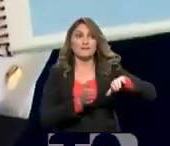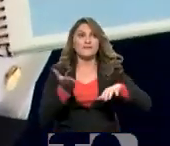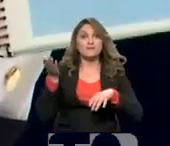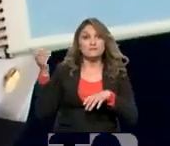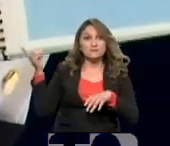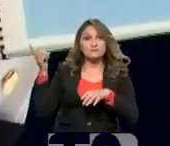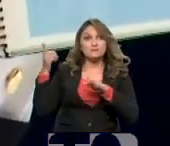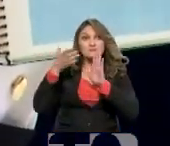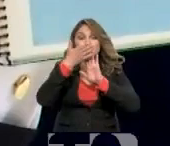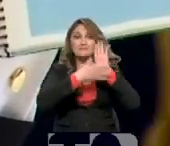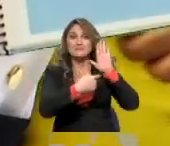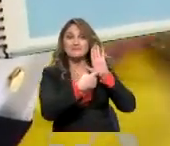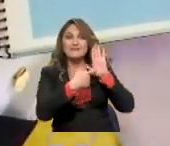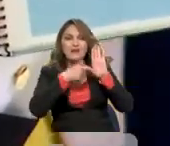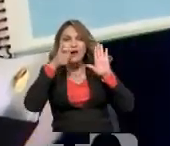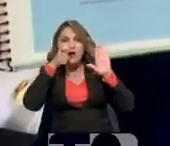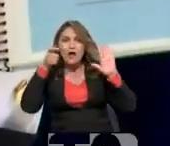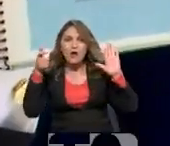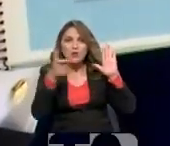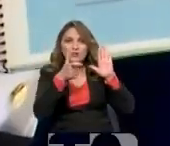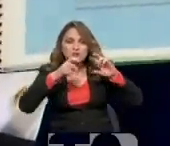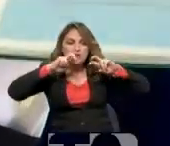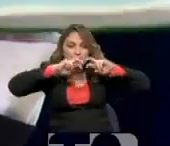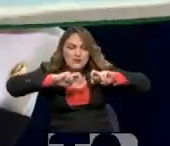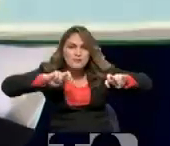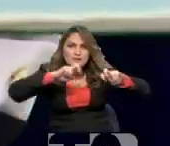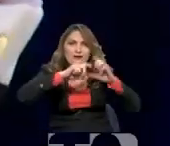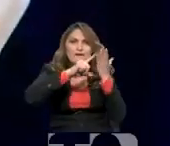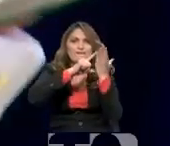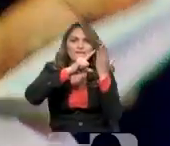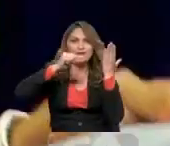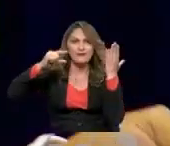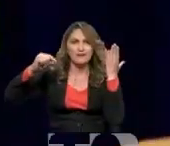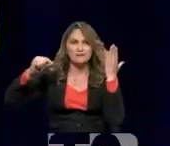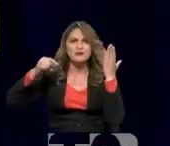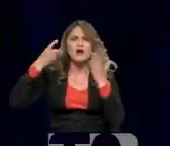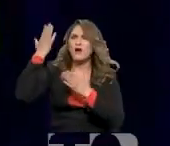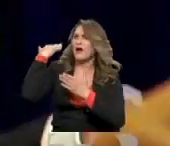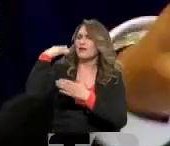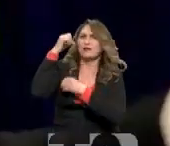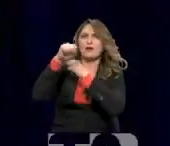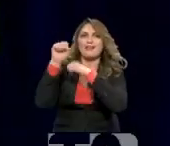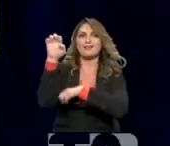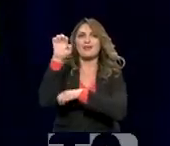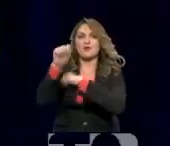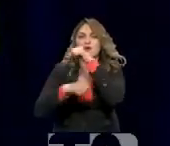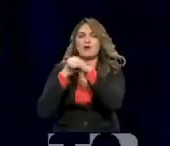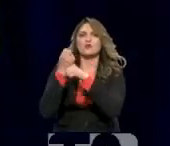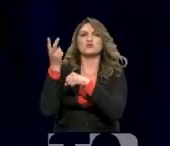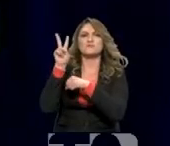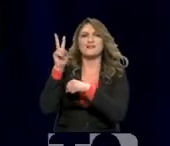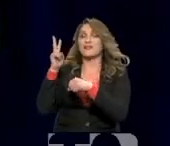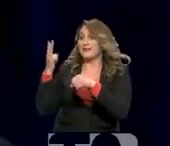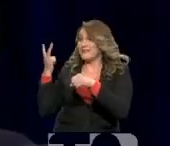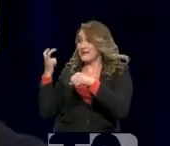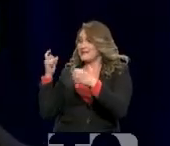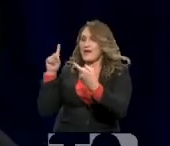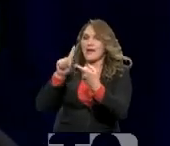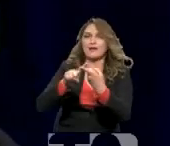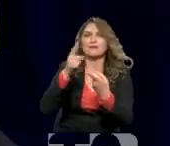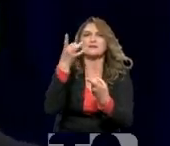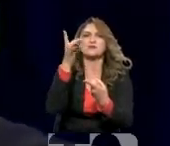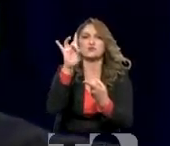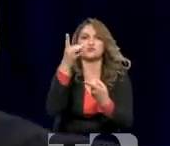enero del 2013 hasta abril del 2018 a los movimientos financieros del gobierno provincial de Los Ríos, donde evidencian que en